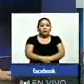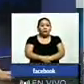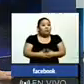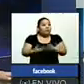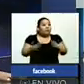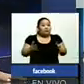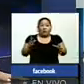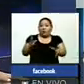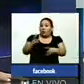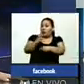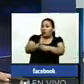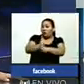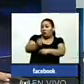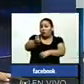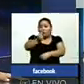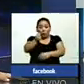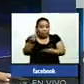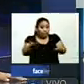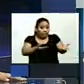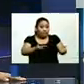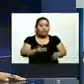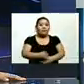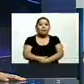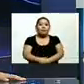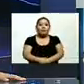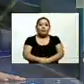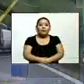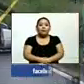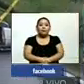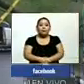Un resumen de otras noticias a continuación.